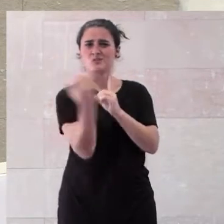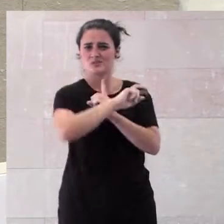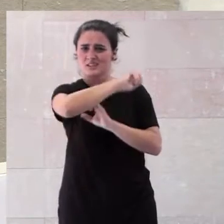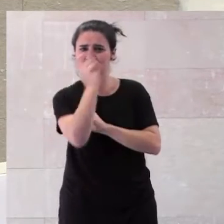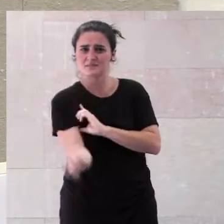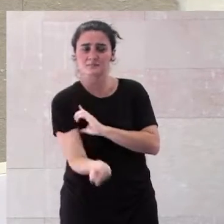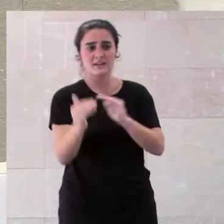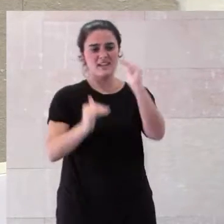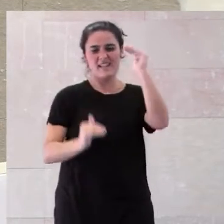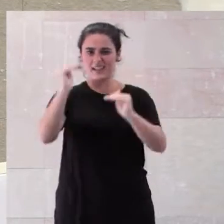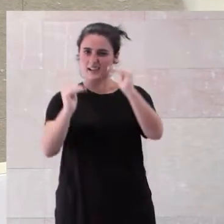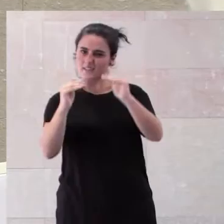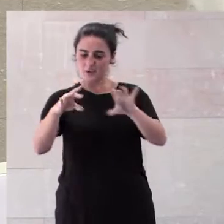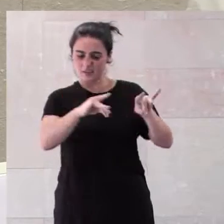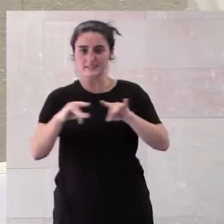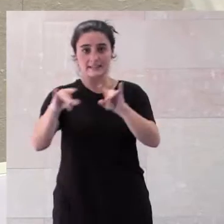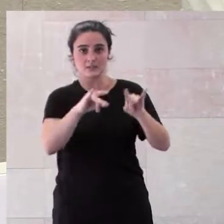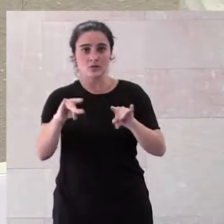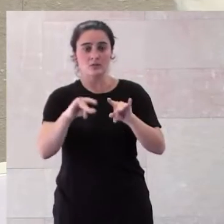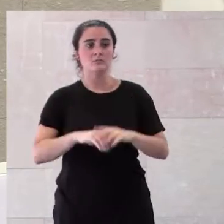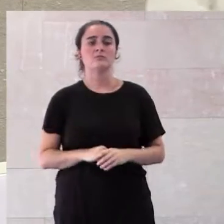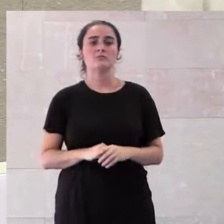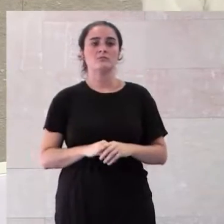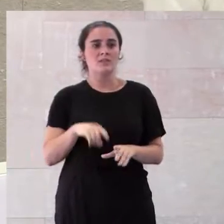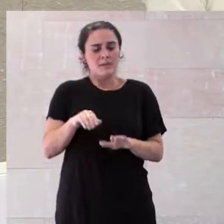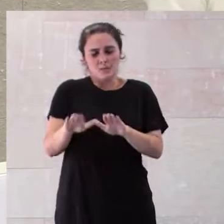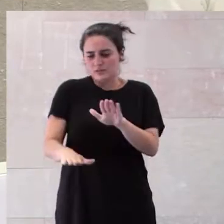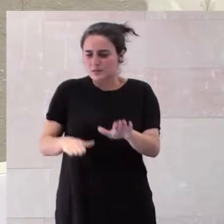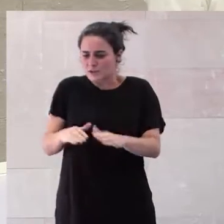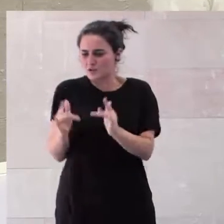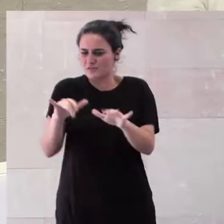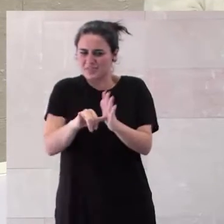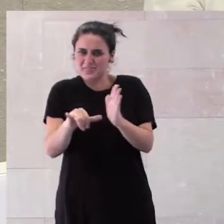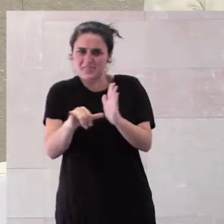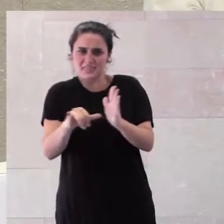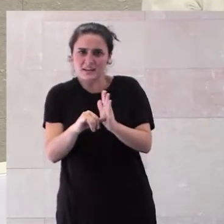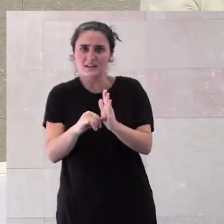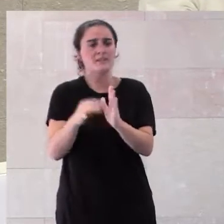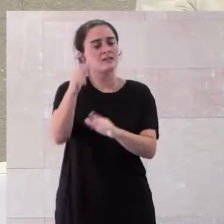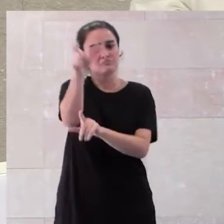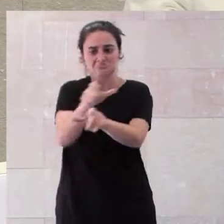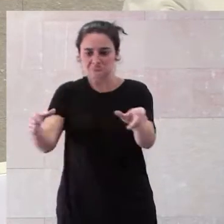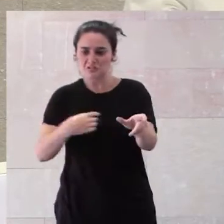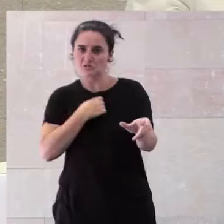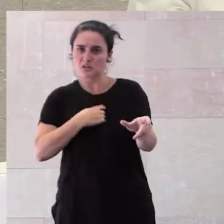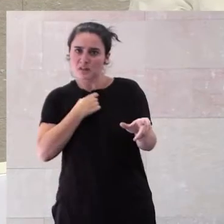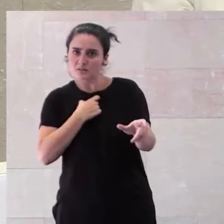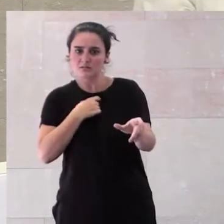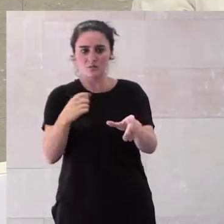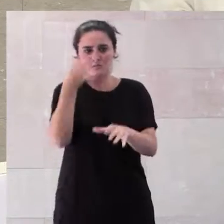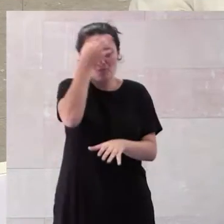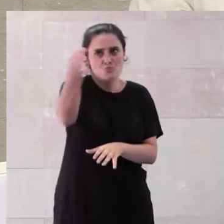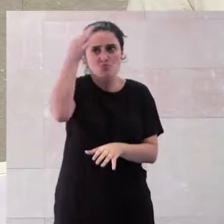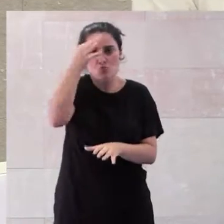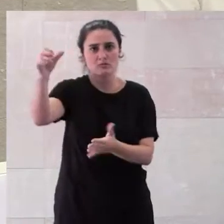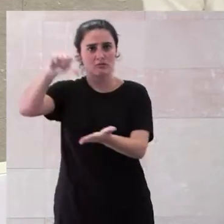y el equilibrio territorial, y además a caminar de una manera muy cercana a la ciudadanía alavesa desde la diversidad de nuestros pueblos y municipios, sin perder de